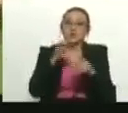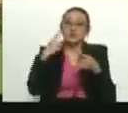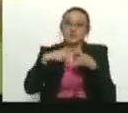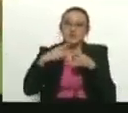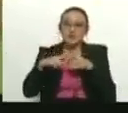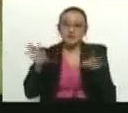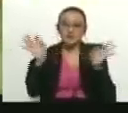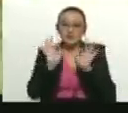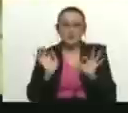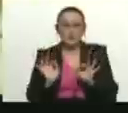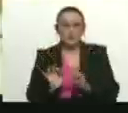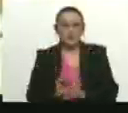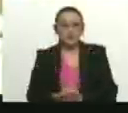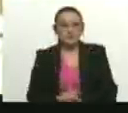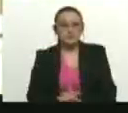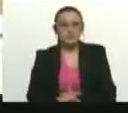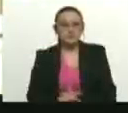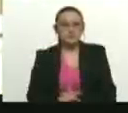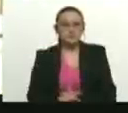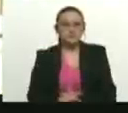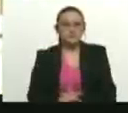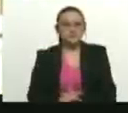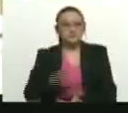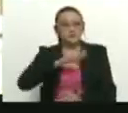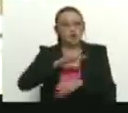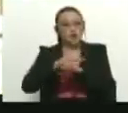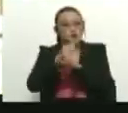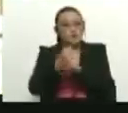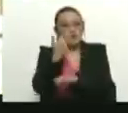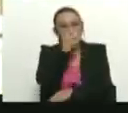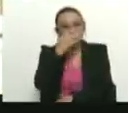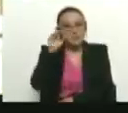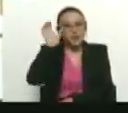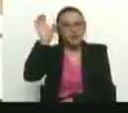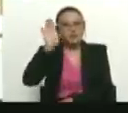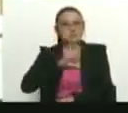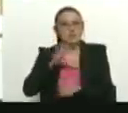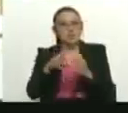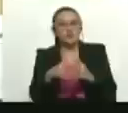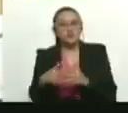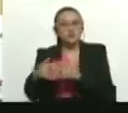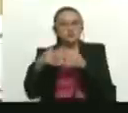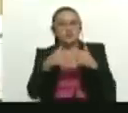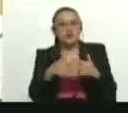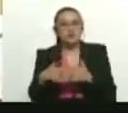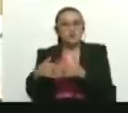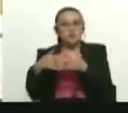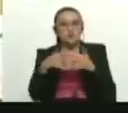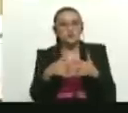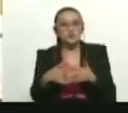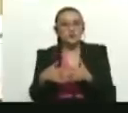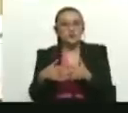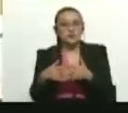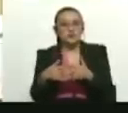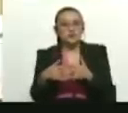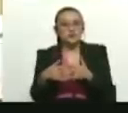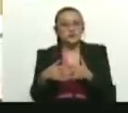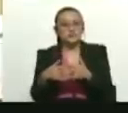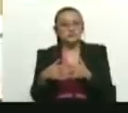multidimensional del imperialismo estadounidense y de sus